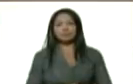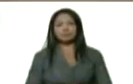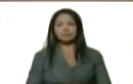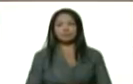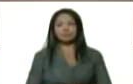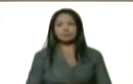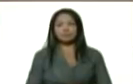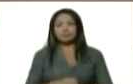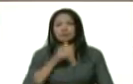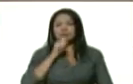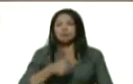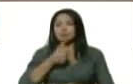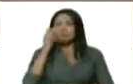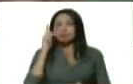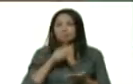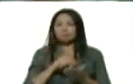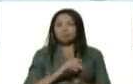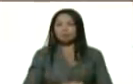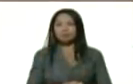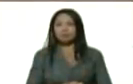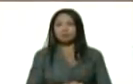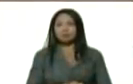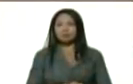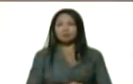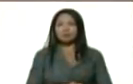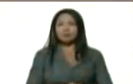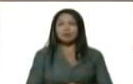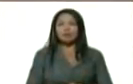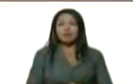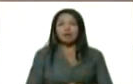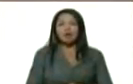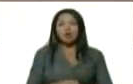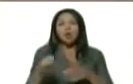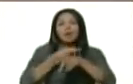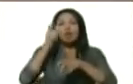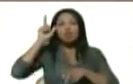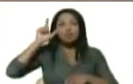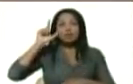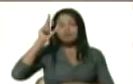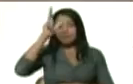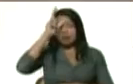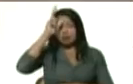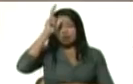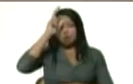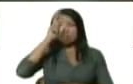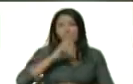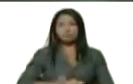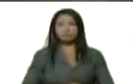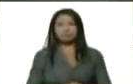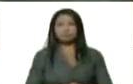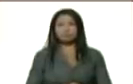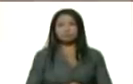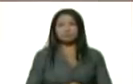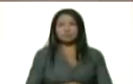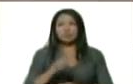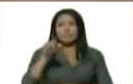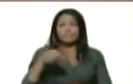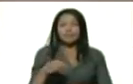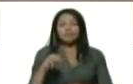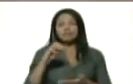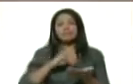¿Quién más? Está Víctor Clark, joven gobernador de Falcón, el joven gobernador de Miranda, Héctor